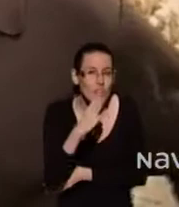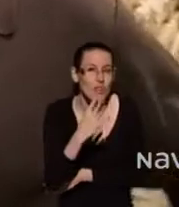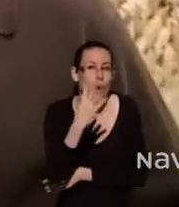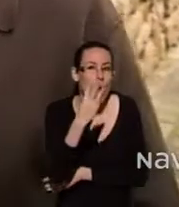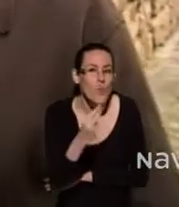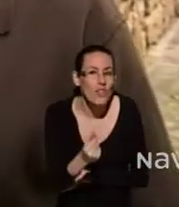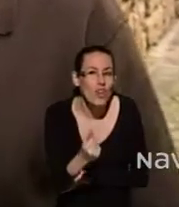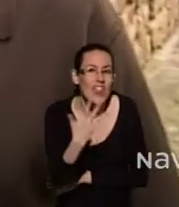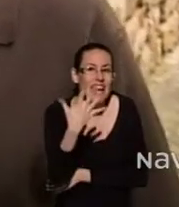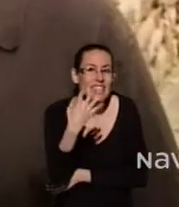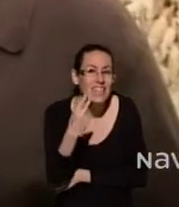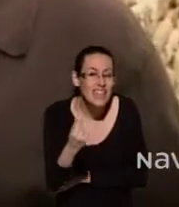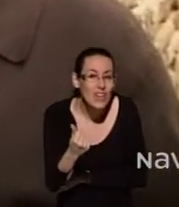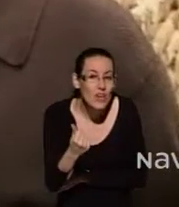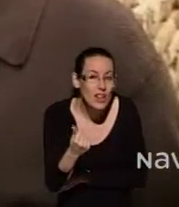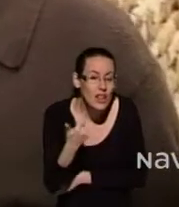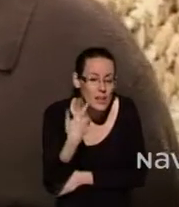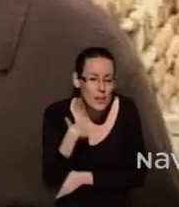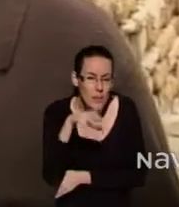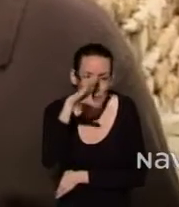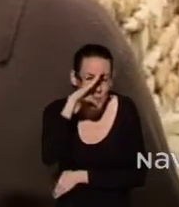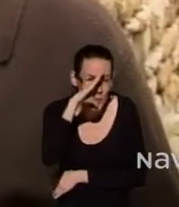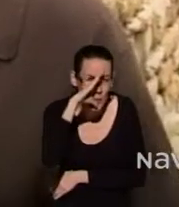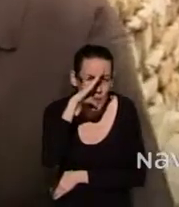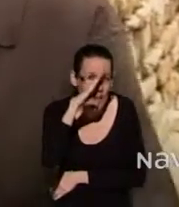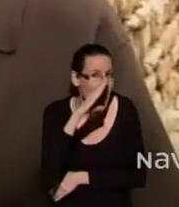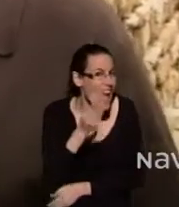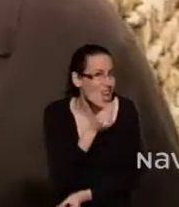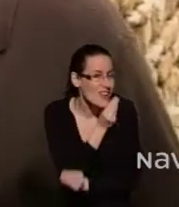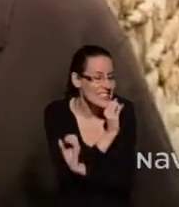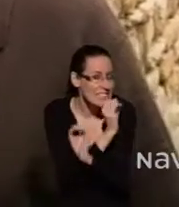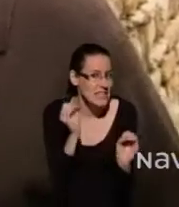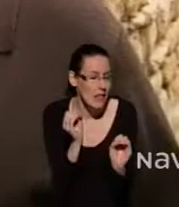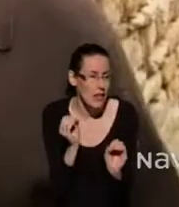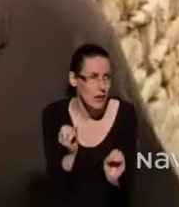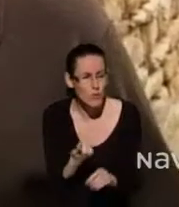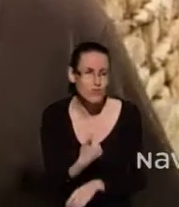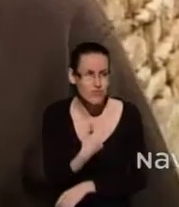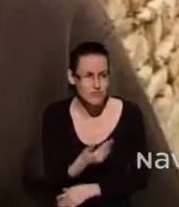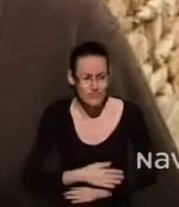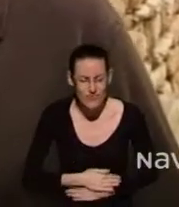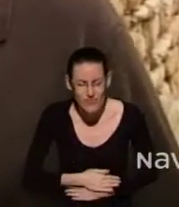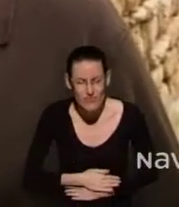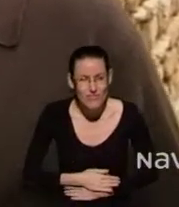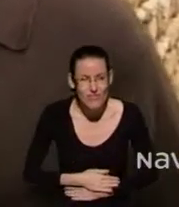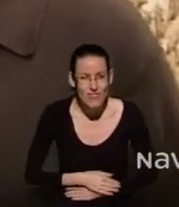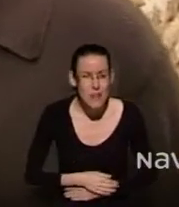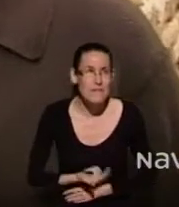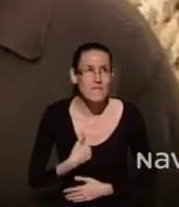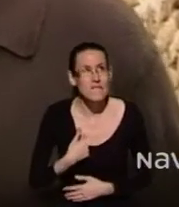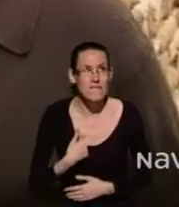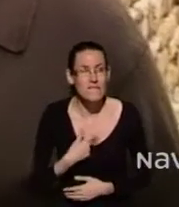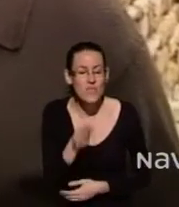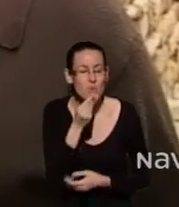aunque cuando llega a los 4 días, pues no había comido. Tengo que salir. Porque sale arriba, digo, pues este